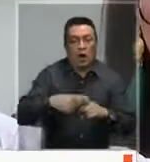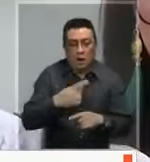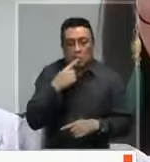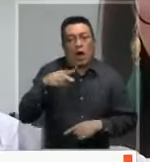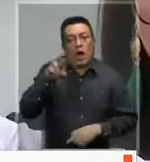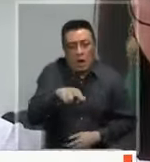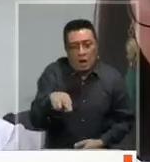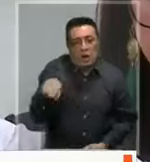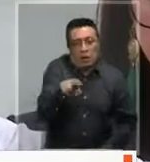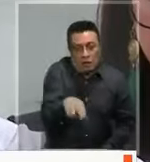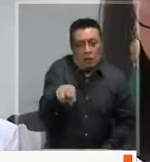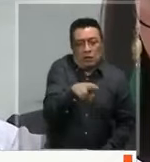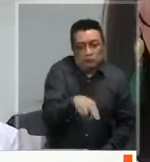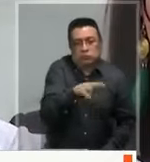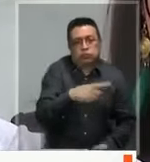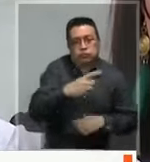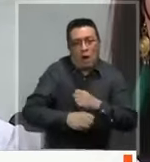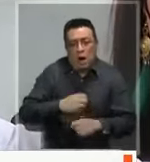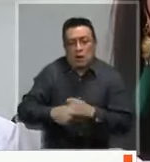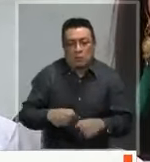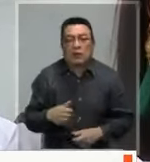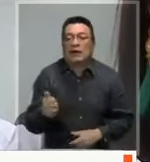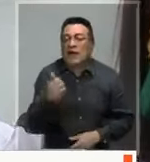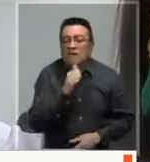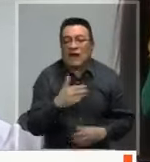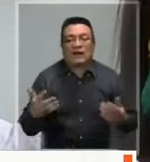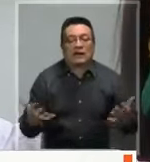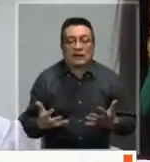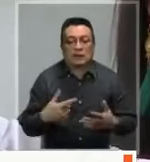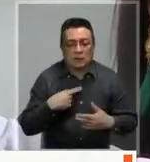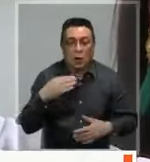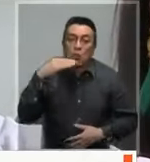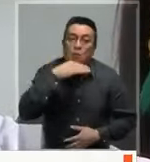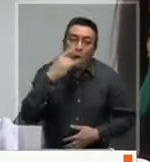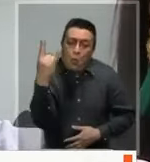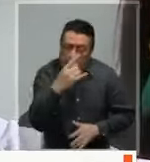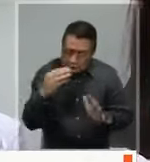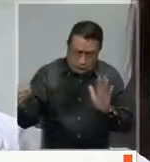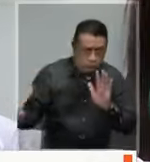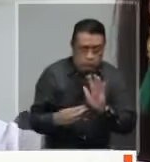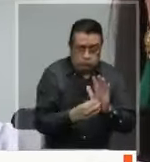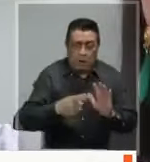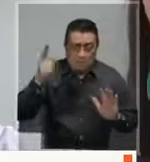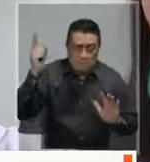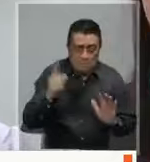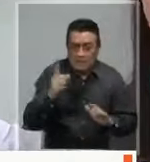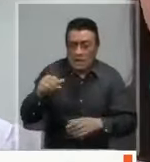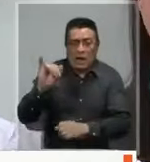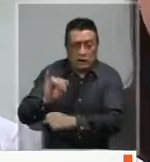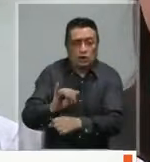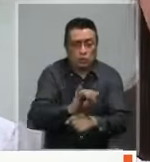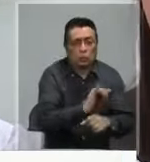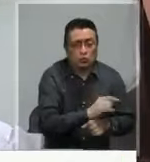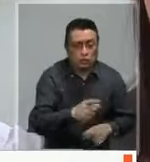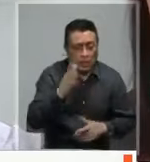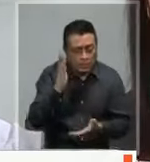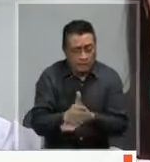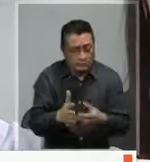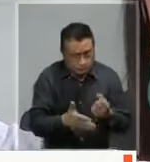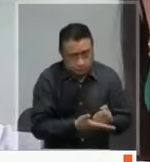mismo y creo que lo que está faltando es el sentido de urgencia por parte de diversas instituciones que tienen que